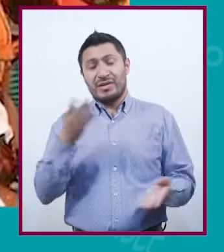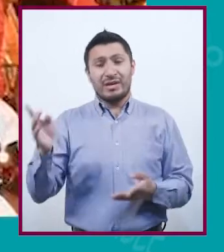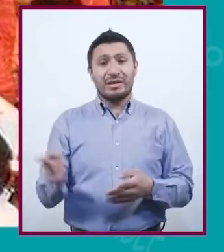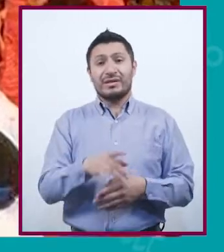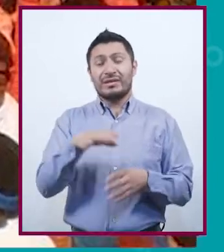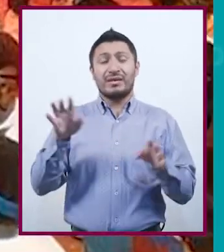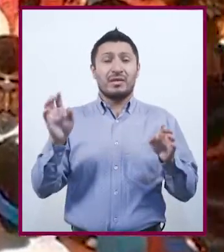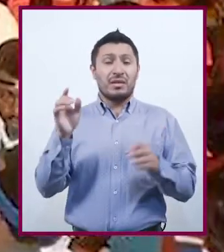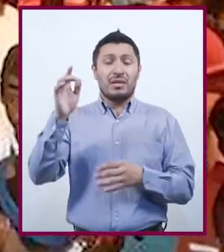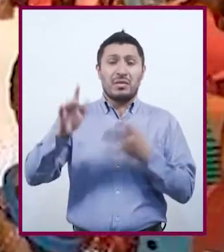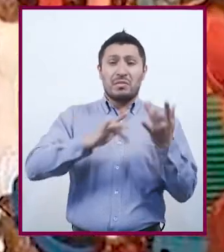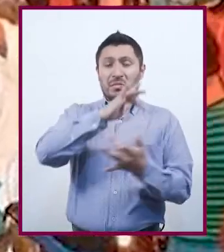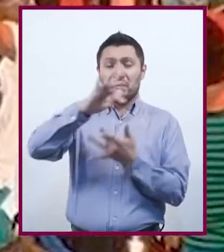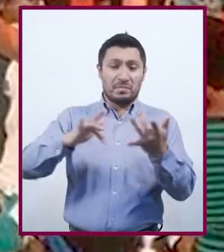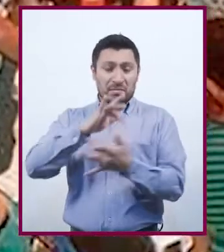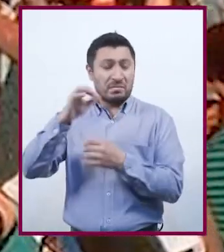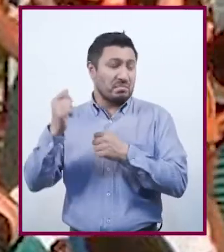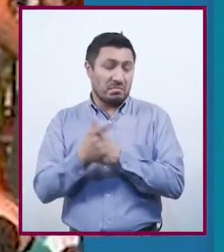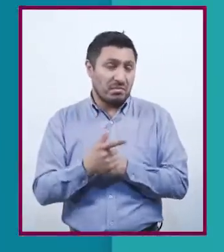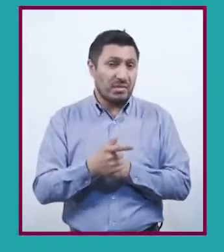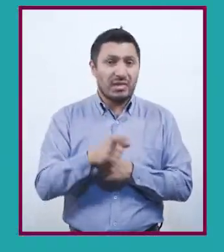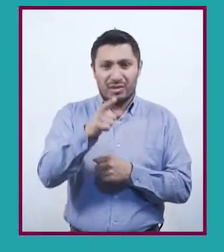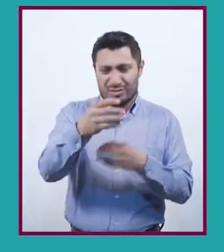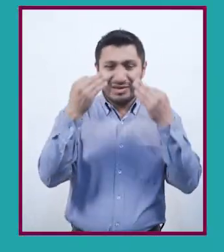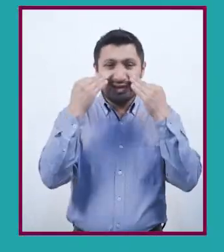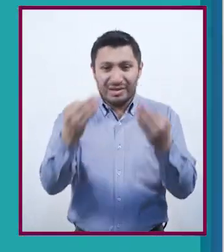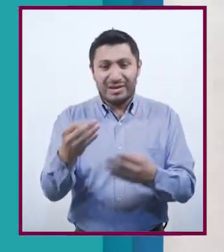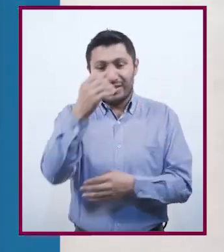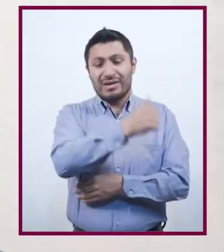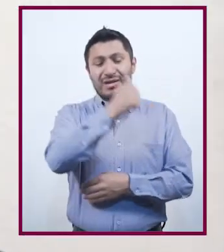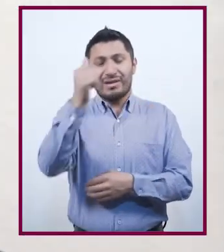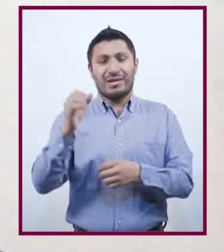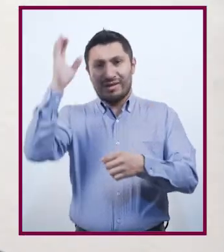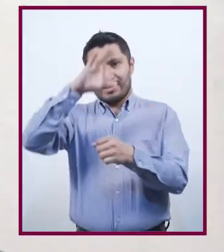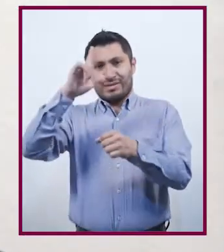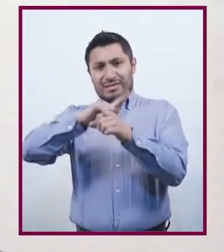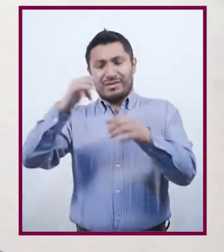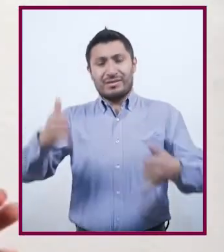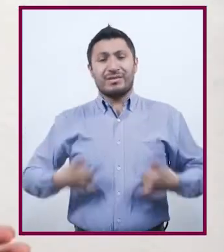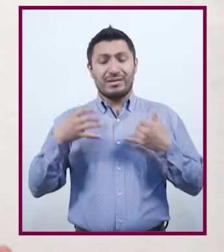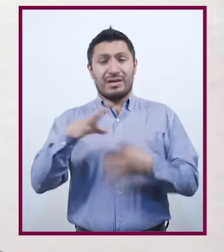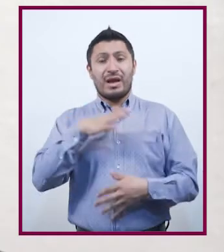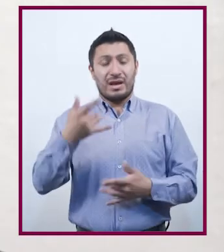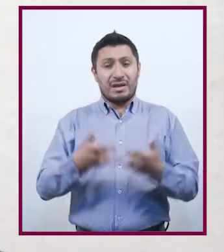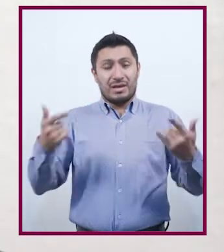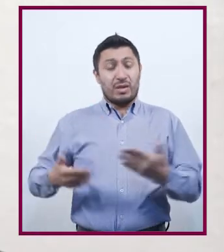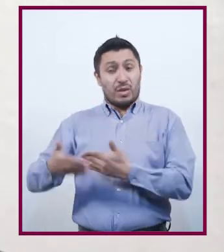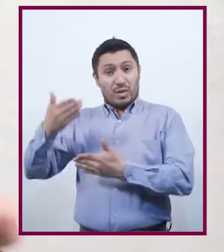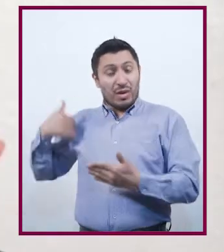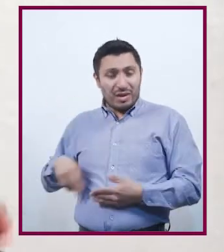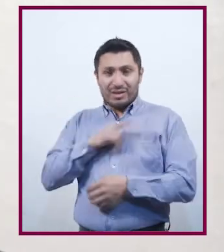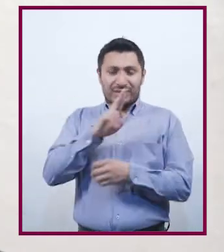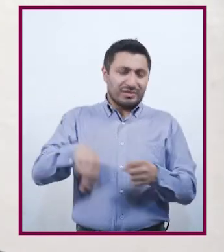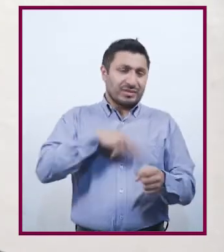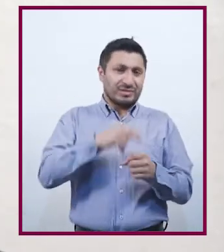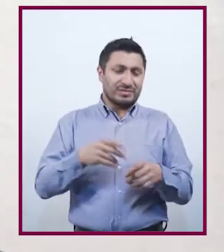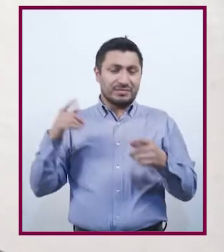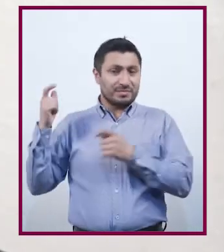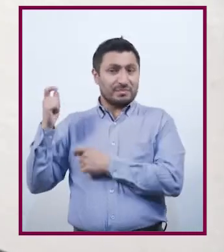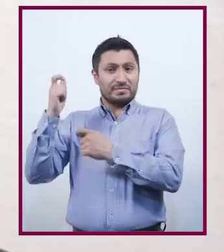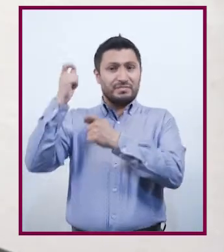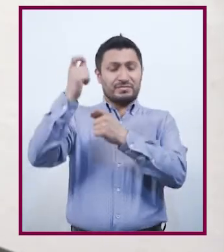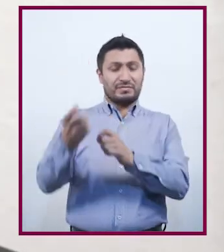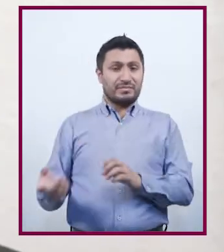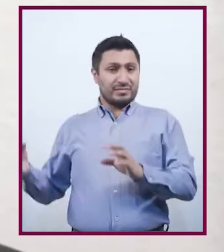bailando salsa o música disco. ¿Y ya te diste cuenta? Cada cultura juvenil tiene un antecedente